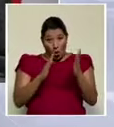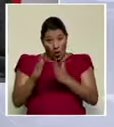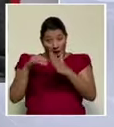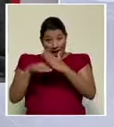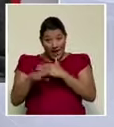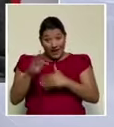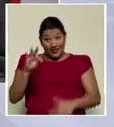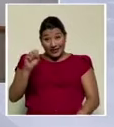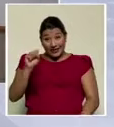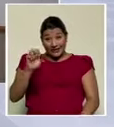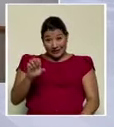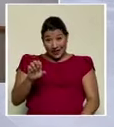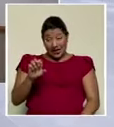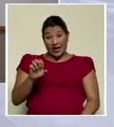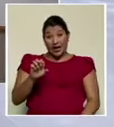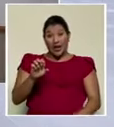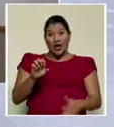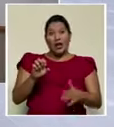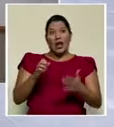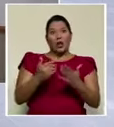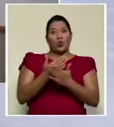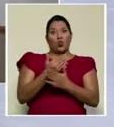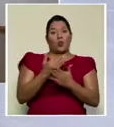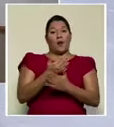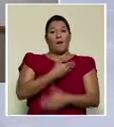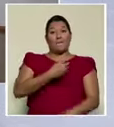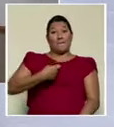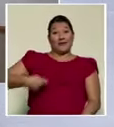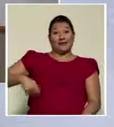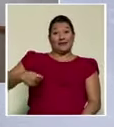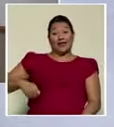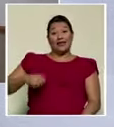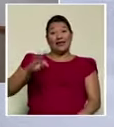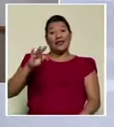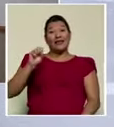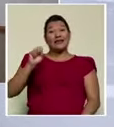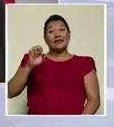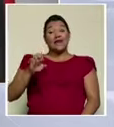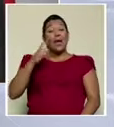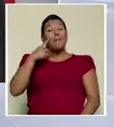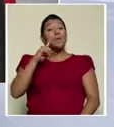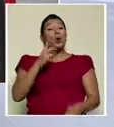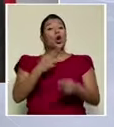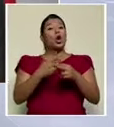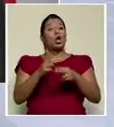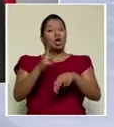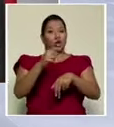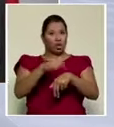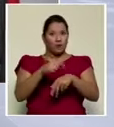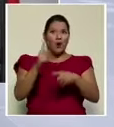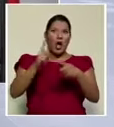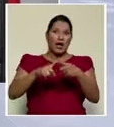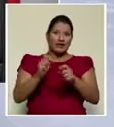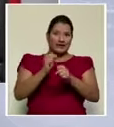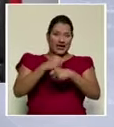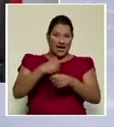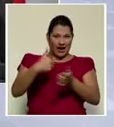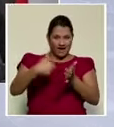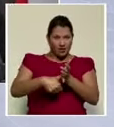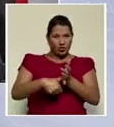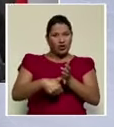como presidenta interina, y cómo es la circunstancia, lo interno del propio tribunal en este momento que esto cayó como